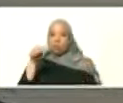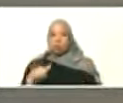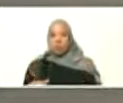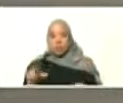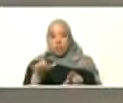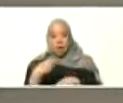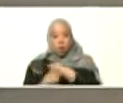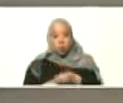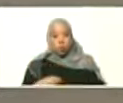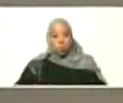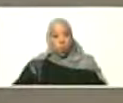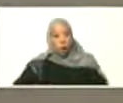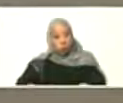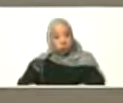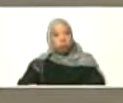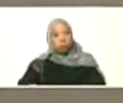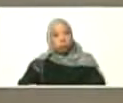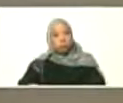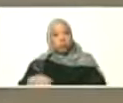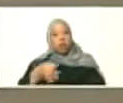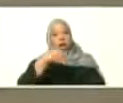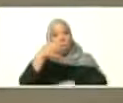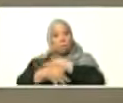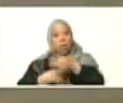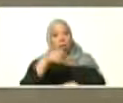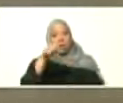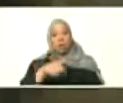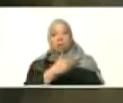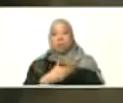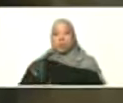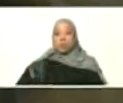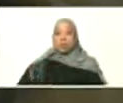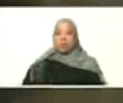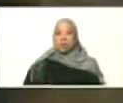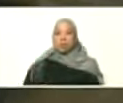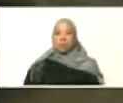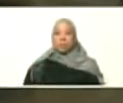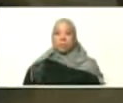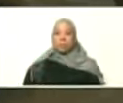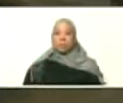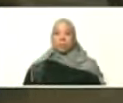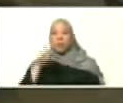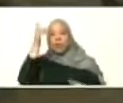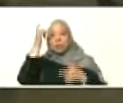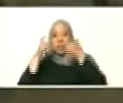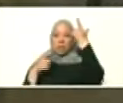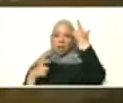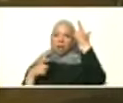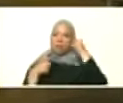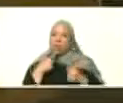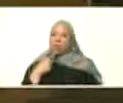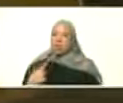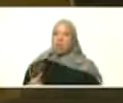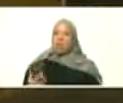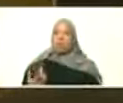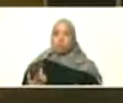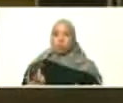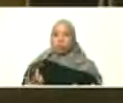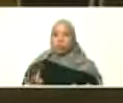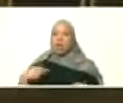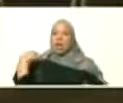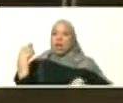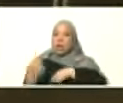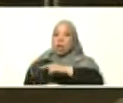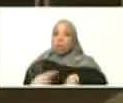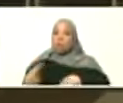zona. Precisamente hay que decirlo, mi presidente, el comandante Hugo Chávez una vez dijo que esta